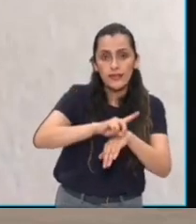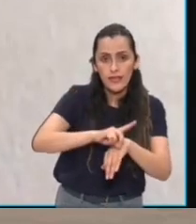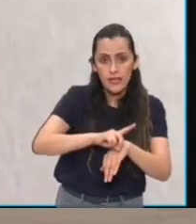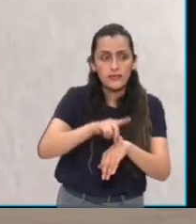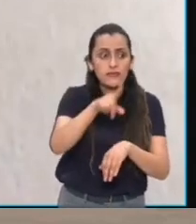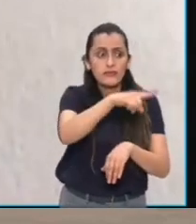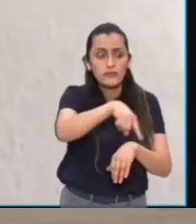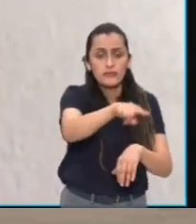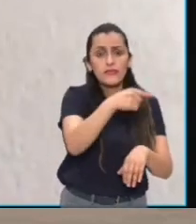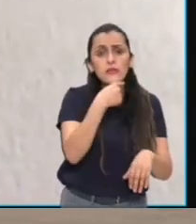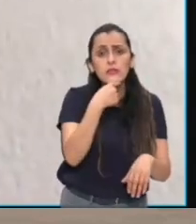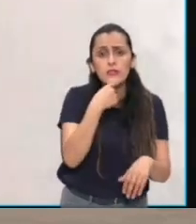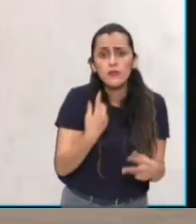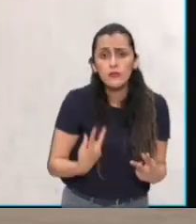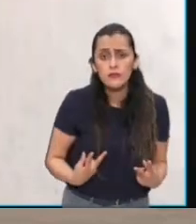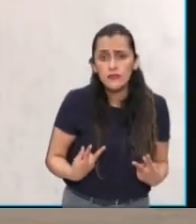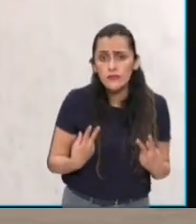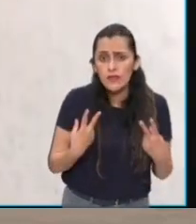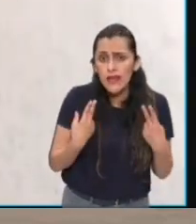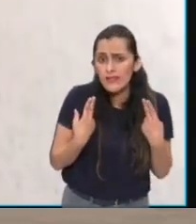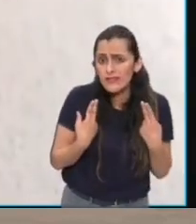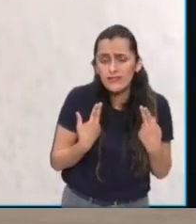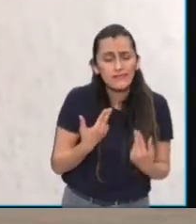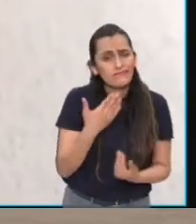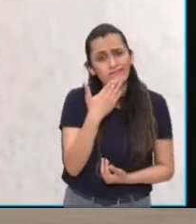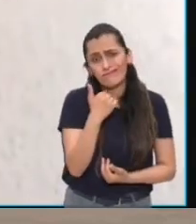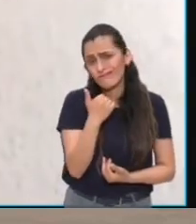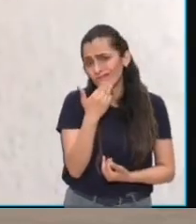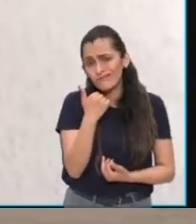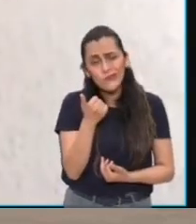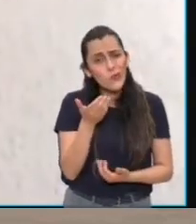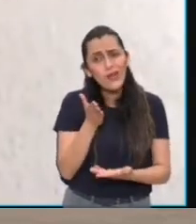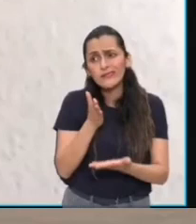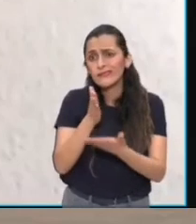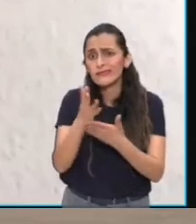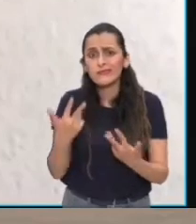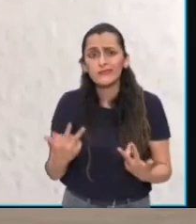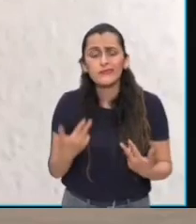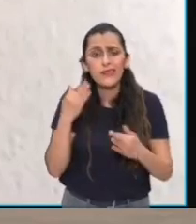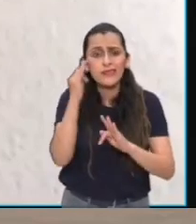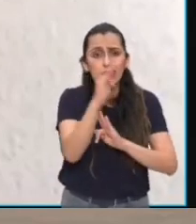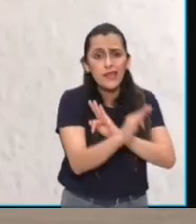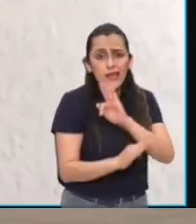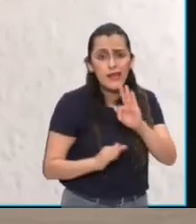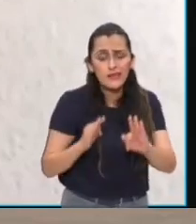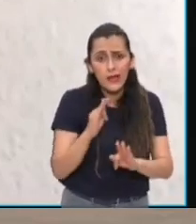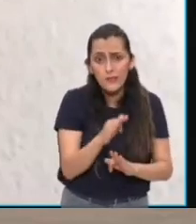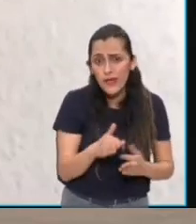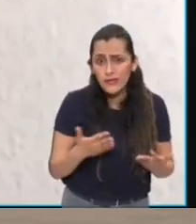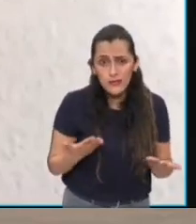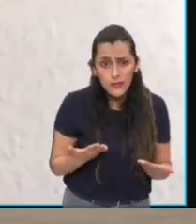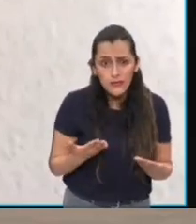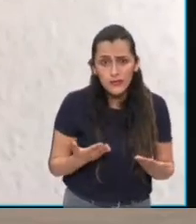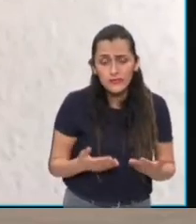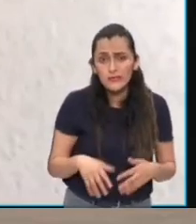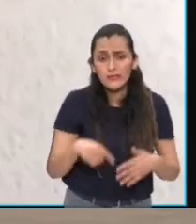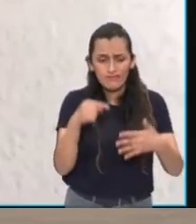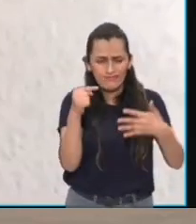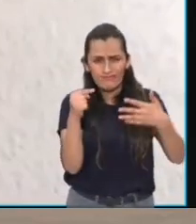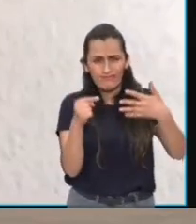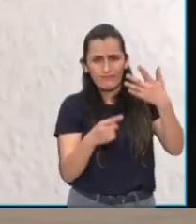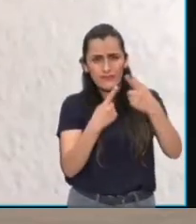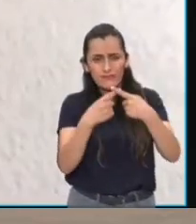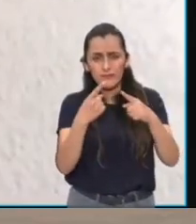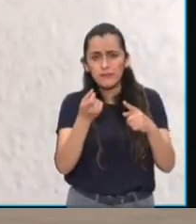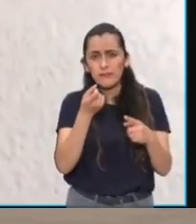con sus quimioterapias como vincristina, daunorubicina, metrotexate, entre muchos más. Para el PRD es muy importante el tema